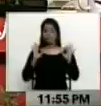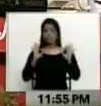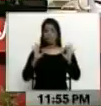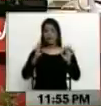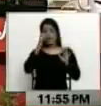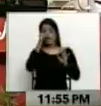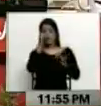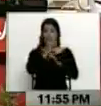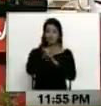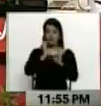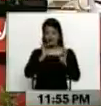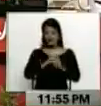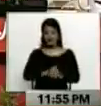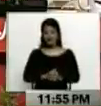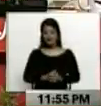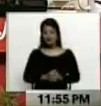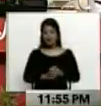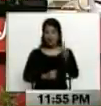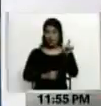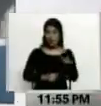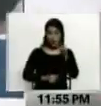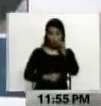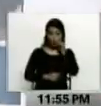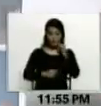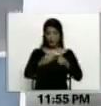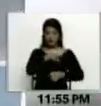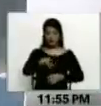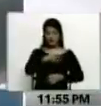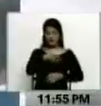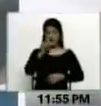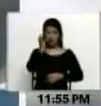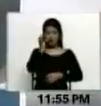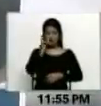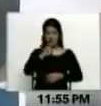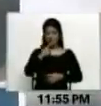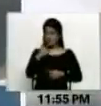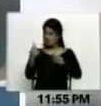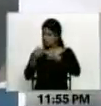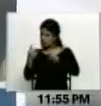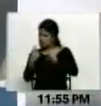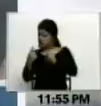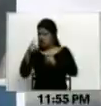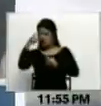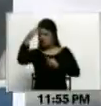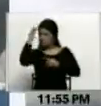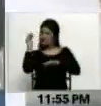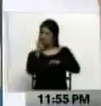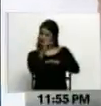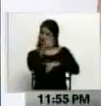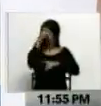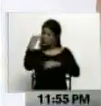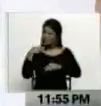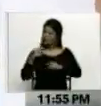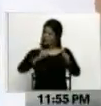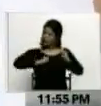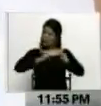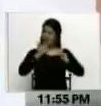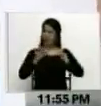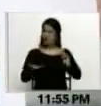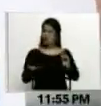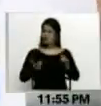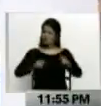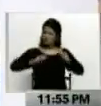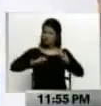categoría el multifacético de Ismael diciéndole a a a Ramos dile Ah a Julio que